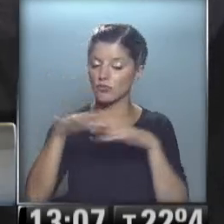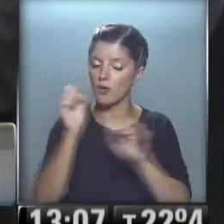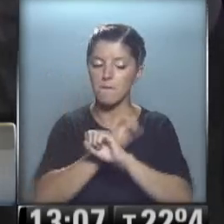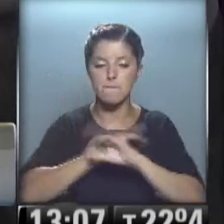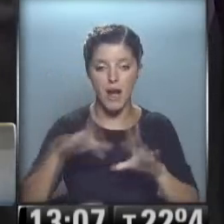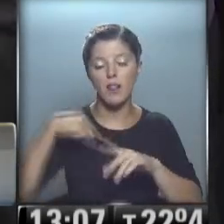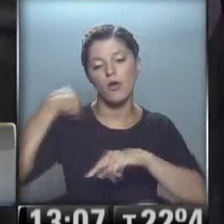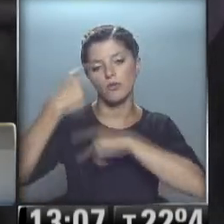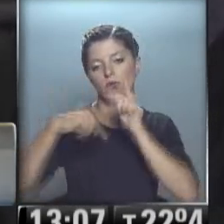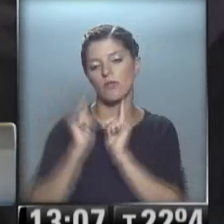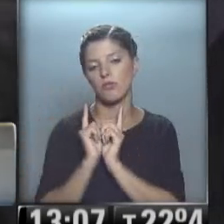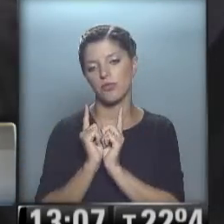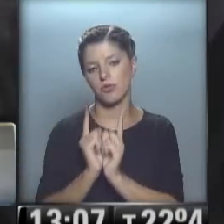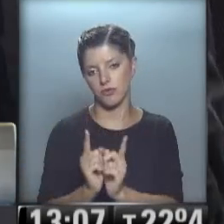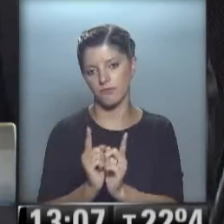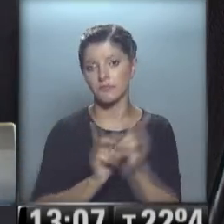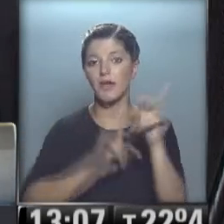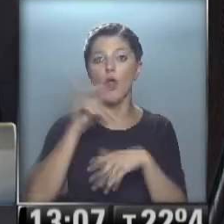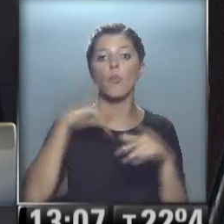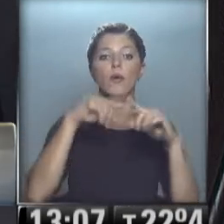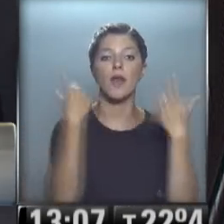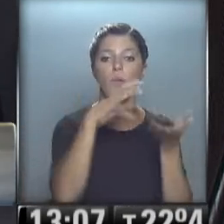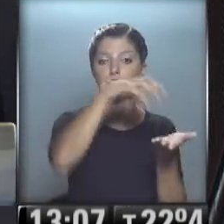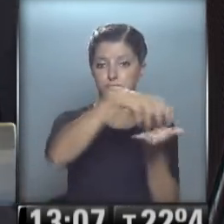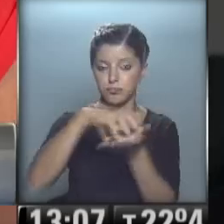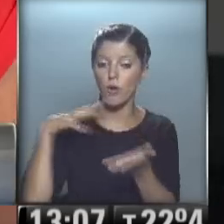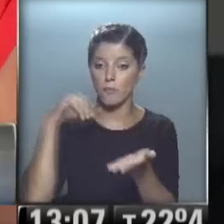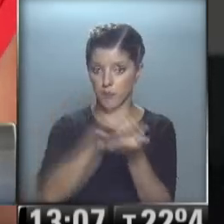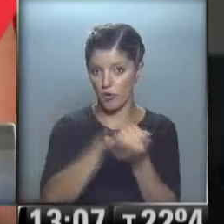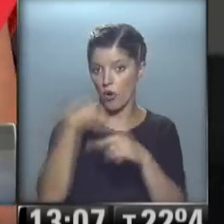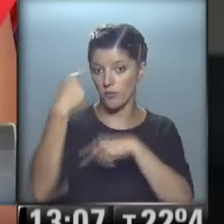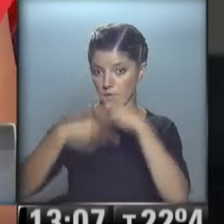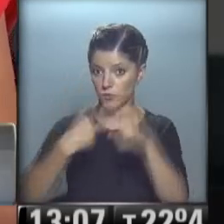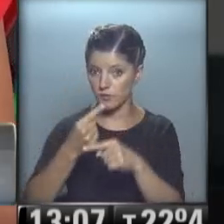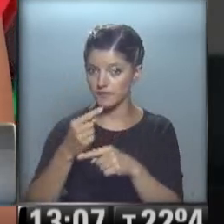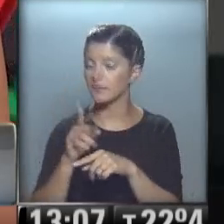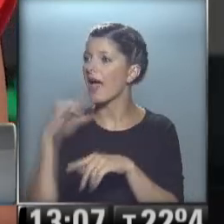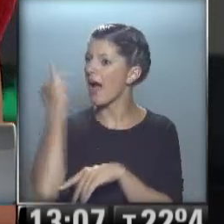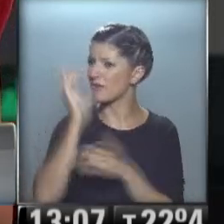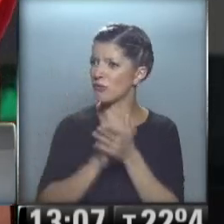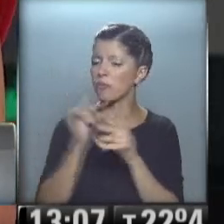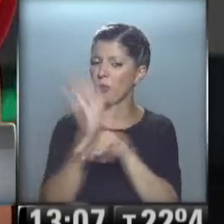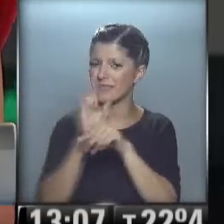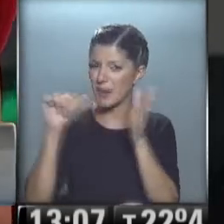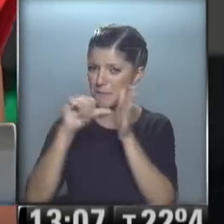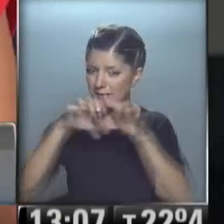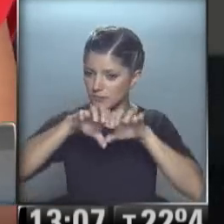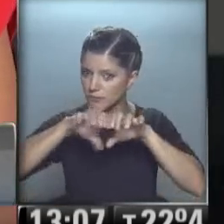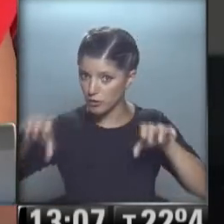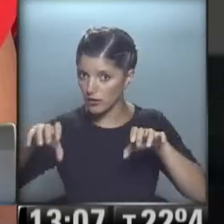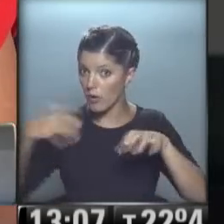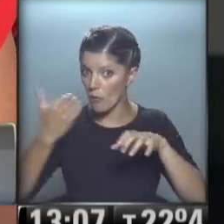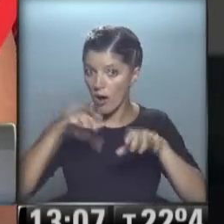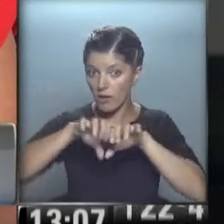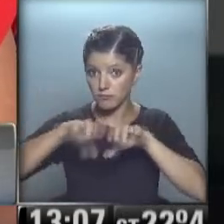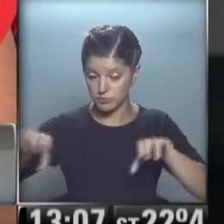que sigan ocupadas algunas oficinas del gobierno. Hablan incluso de división del país, que el país podría llegar a